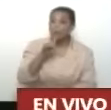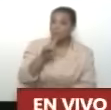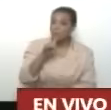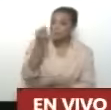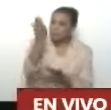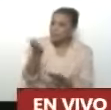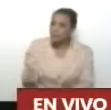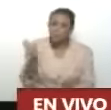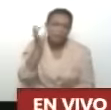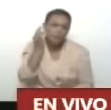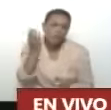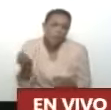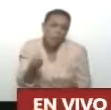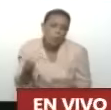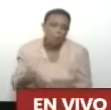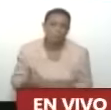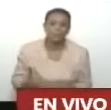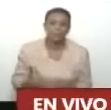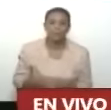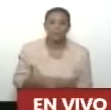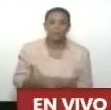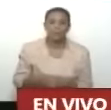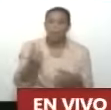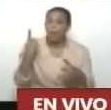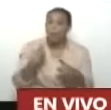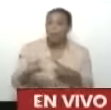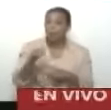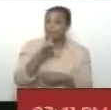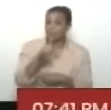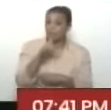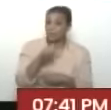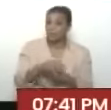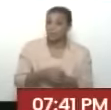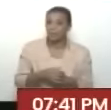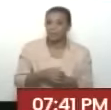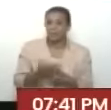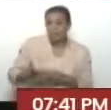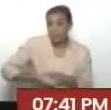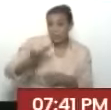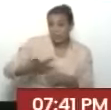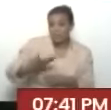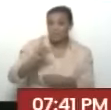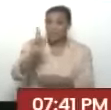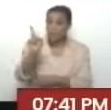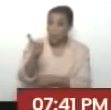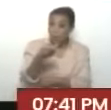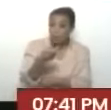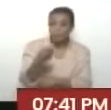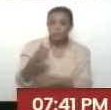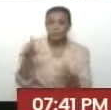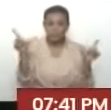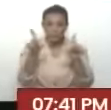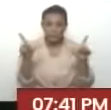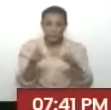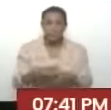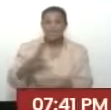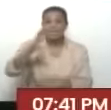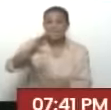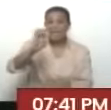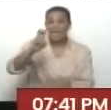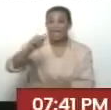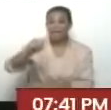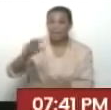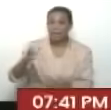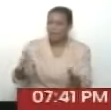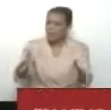presentadora? Bueno, mi presidente, vamos por la siguiente noticia. Este es del portal de Globovisión. CNE anunció